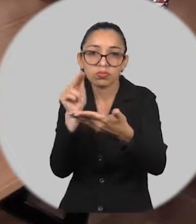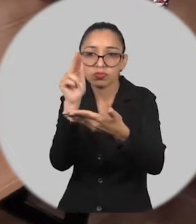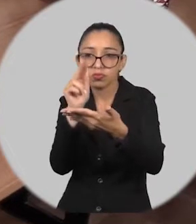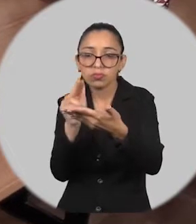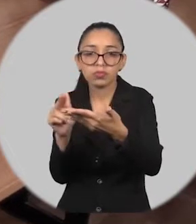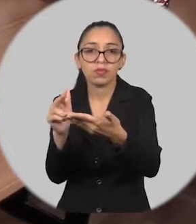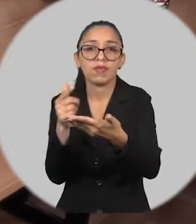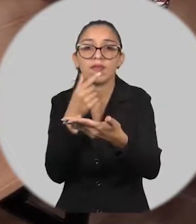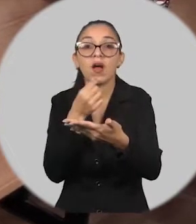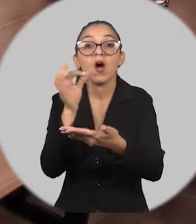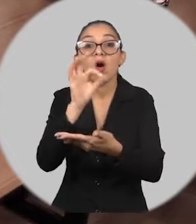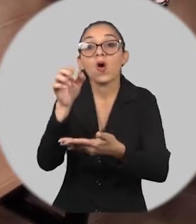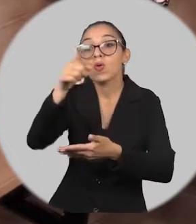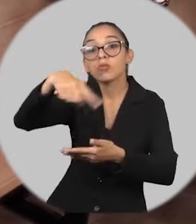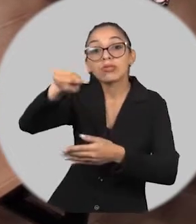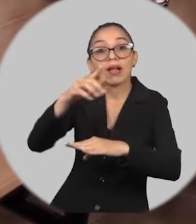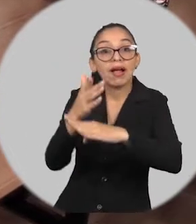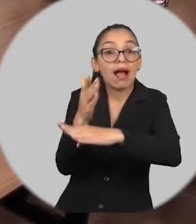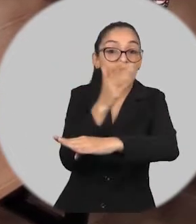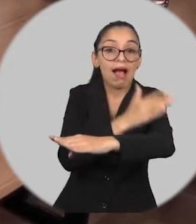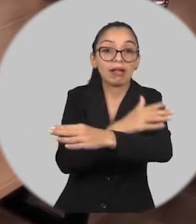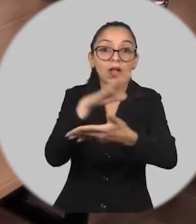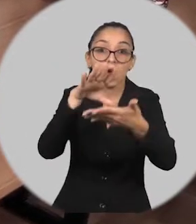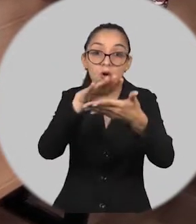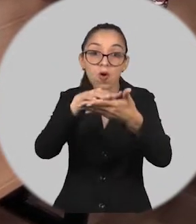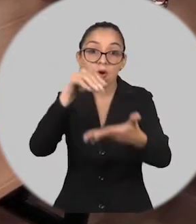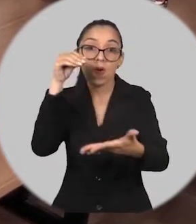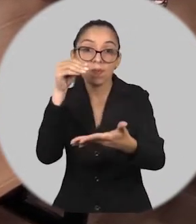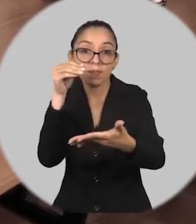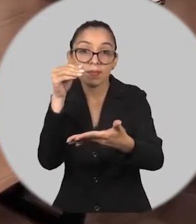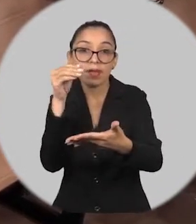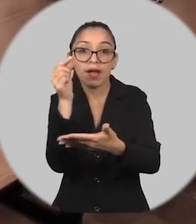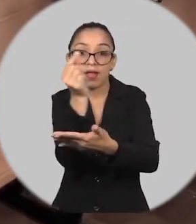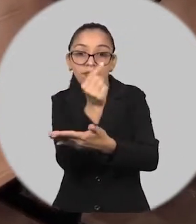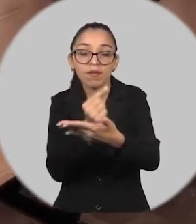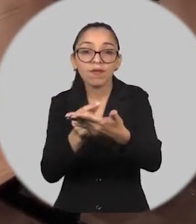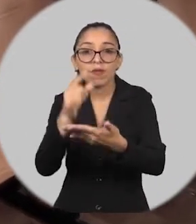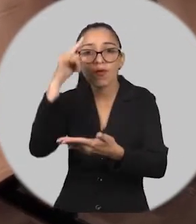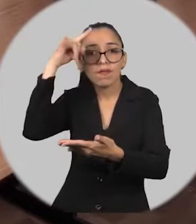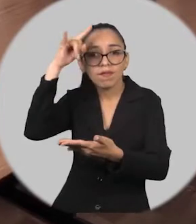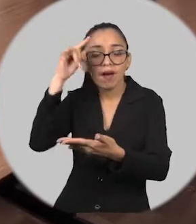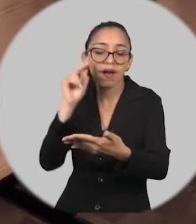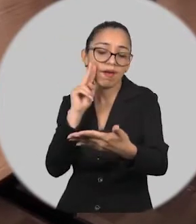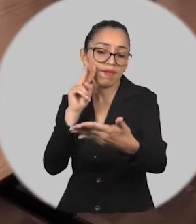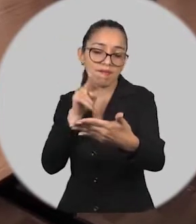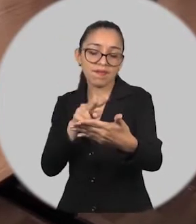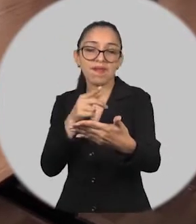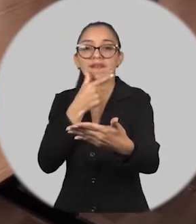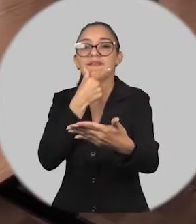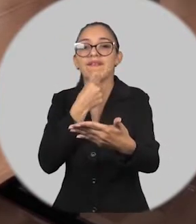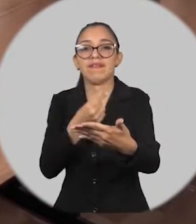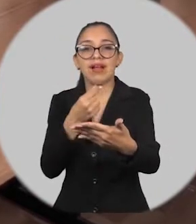va a quedar esa parte, porque generalmente resalta en el calcado.